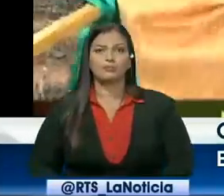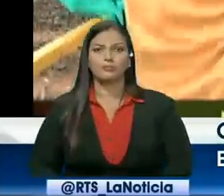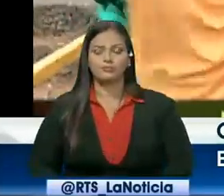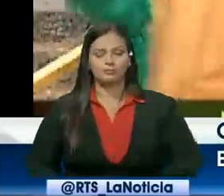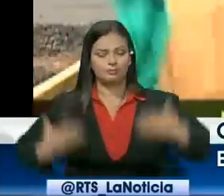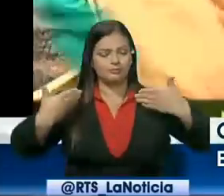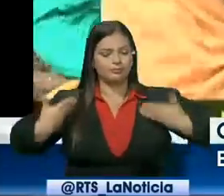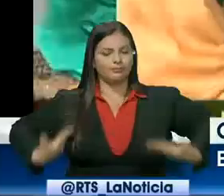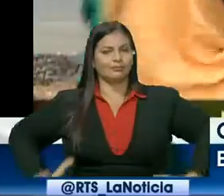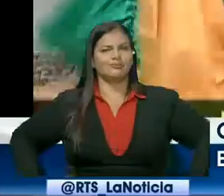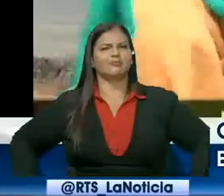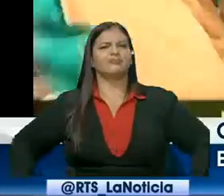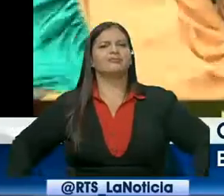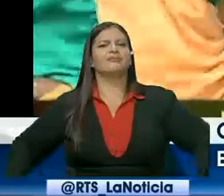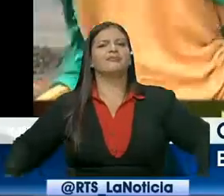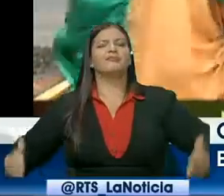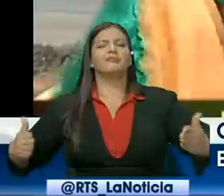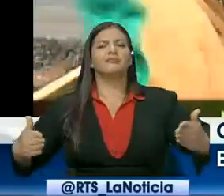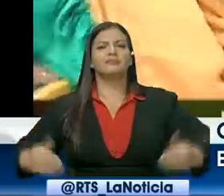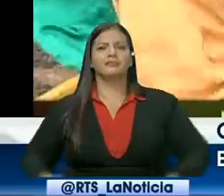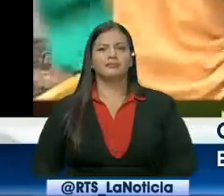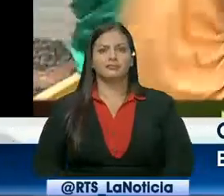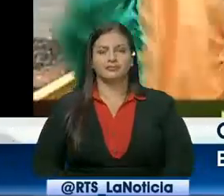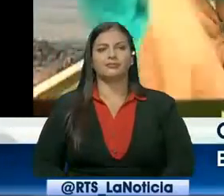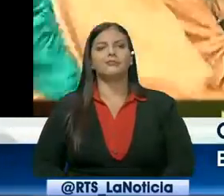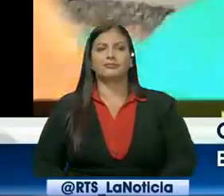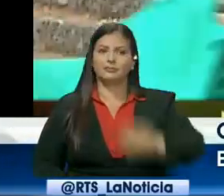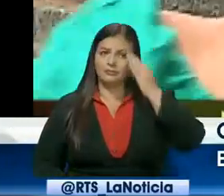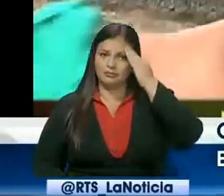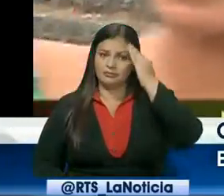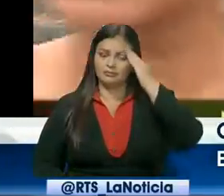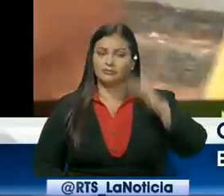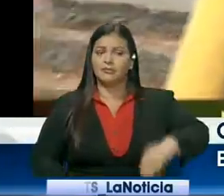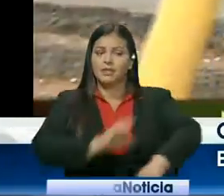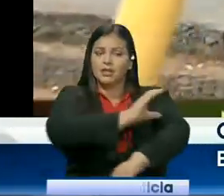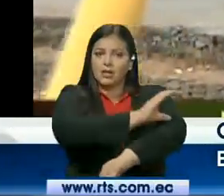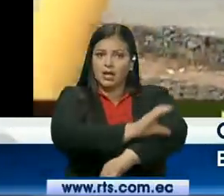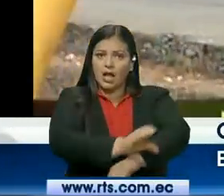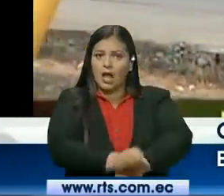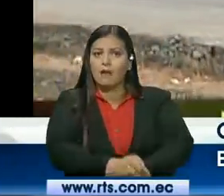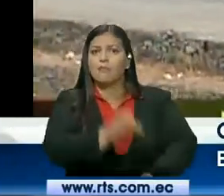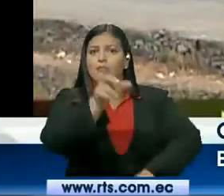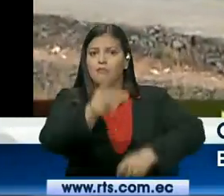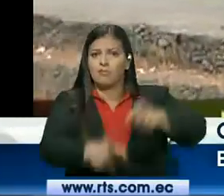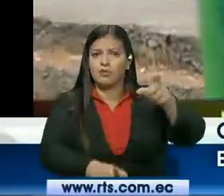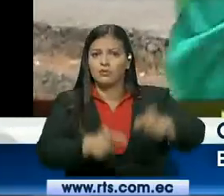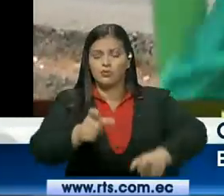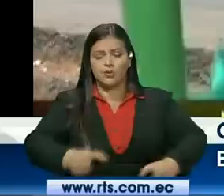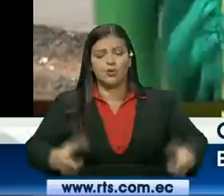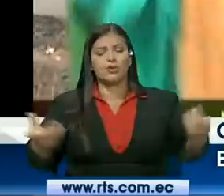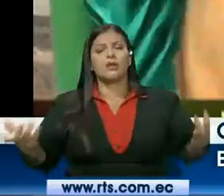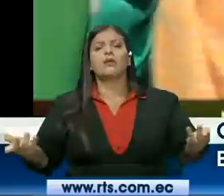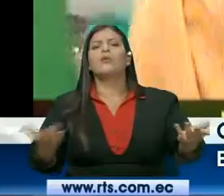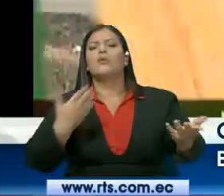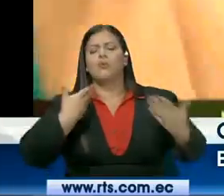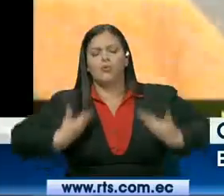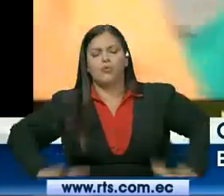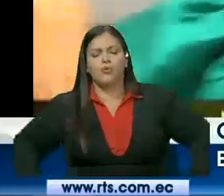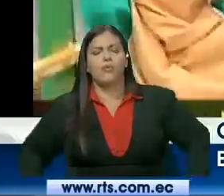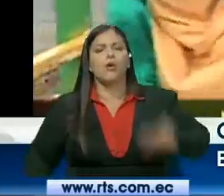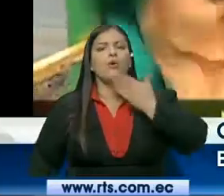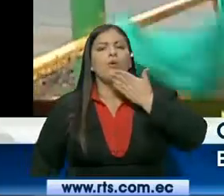vestimenta, nuestro cantón, como todos los pueblos montubios, se caracteriza la mujer por vestidos y faldas